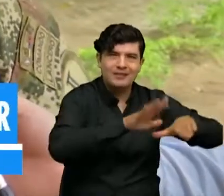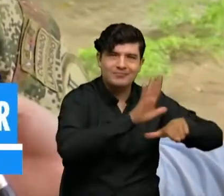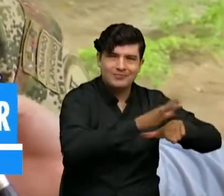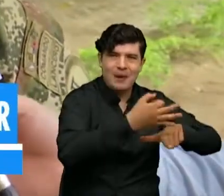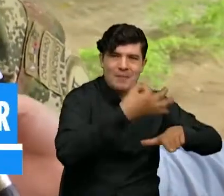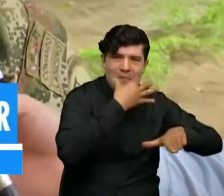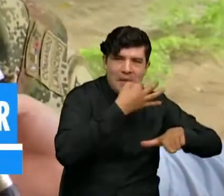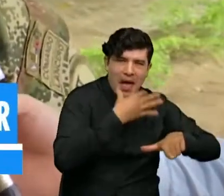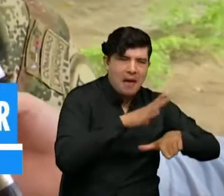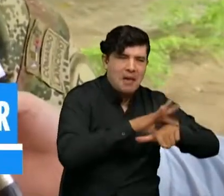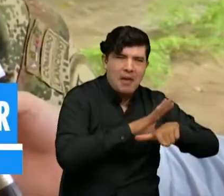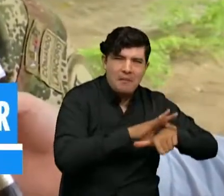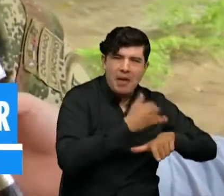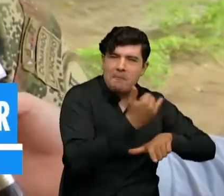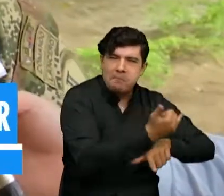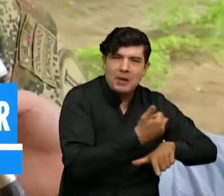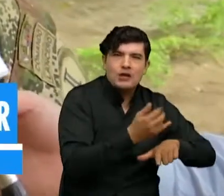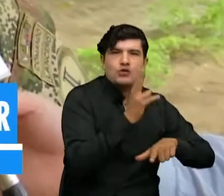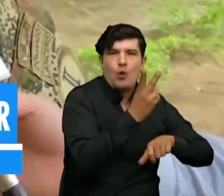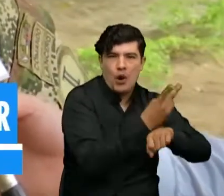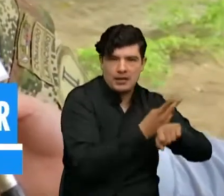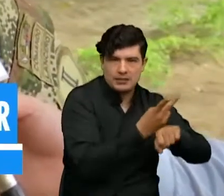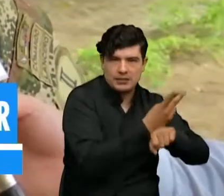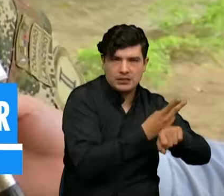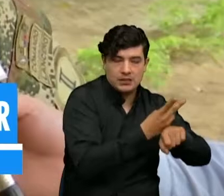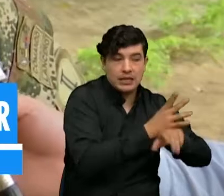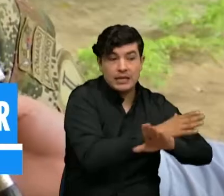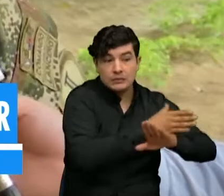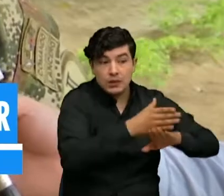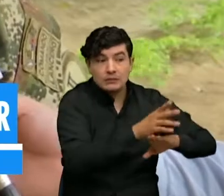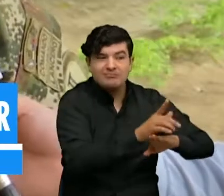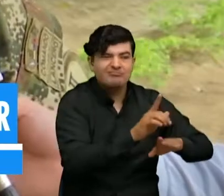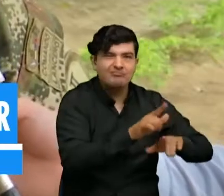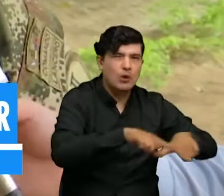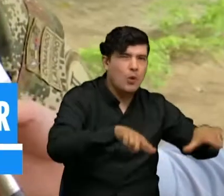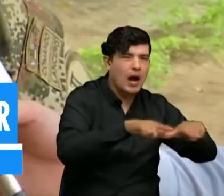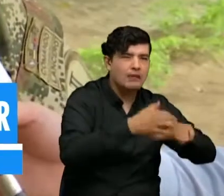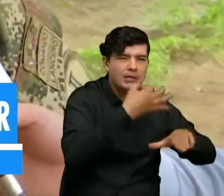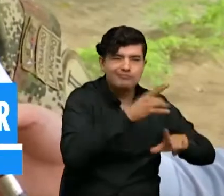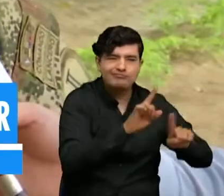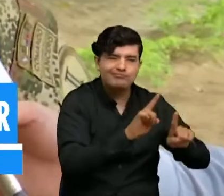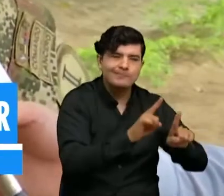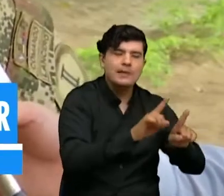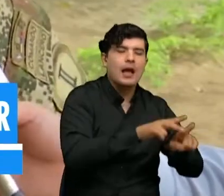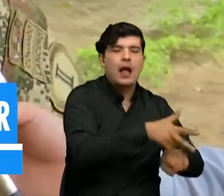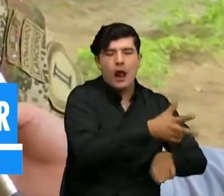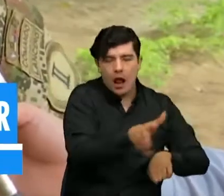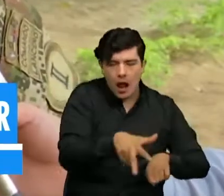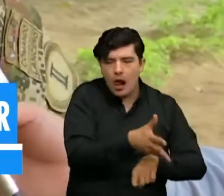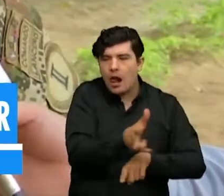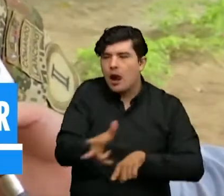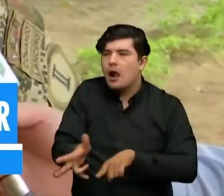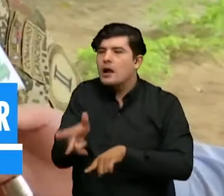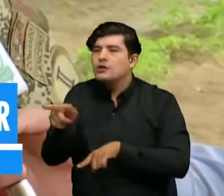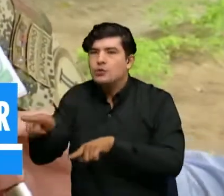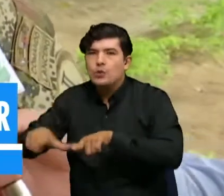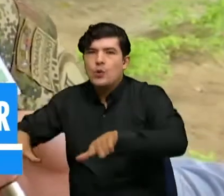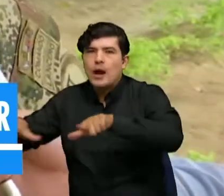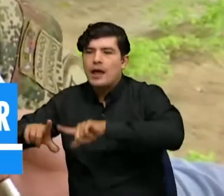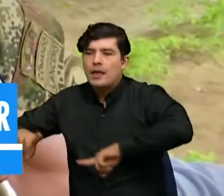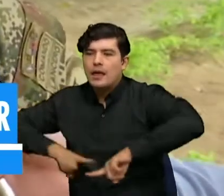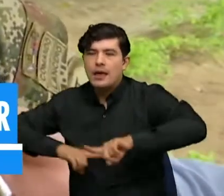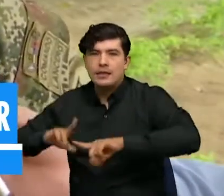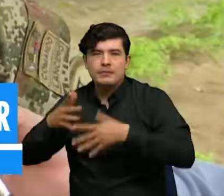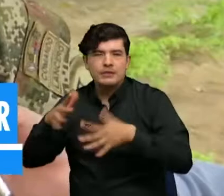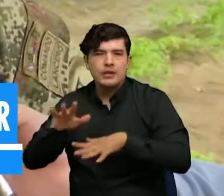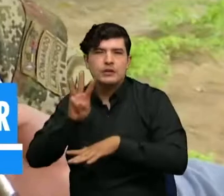dispensario aproximadamente 2 horas. Después de esas 2 horas se parquea aquí frente a estas instalaciones que ustedes ven. Y a eso de las 3:01 hay una